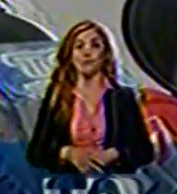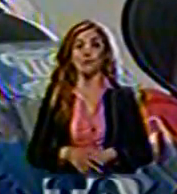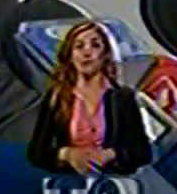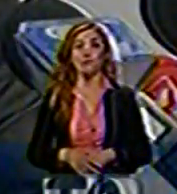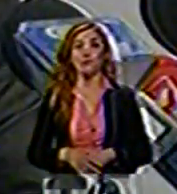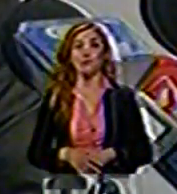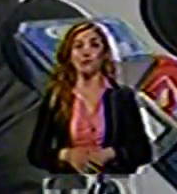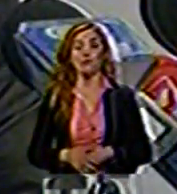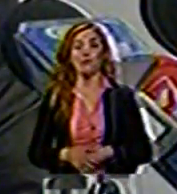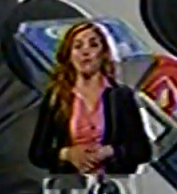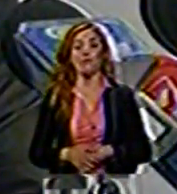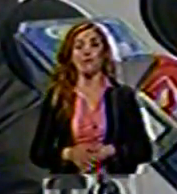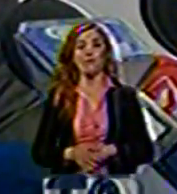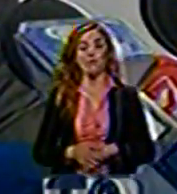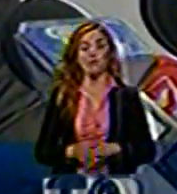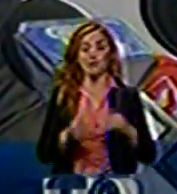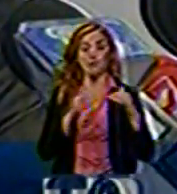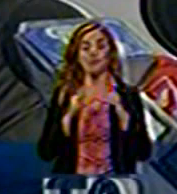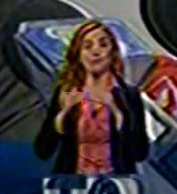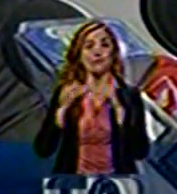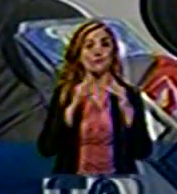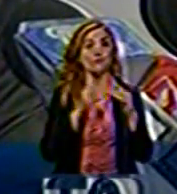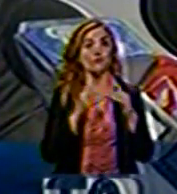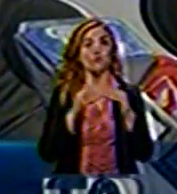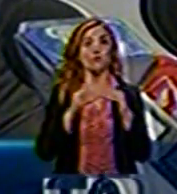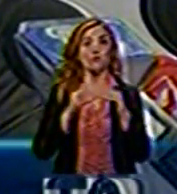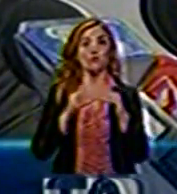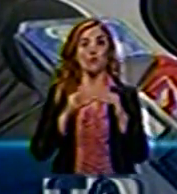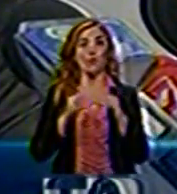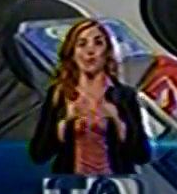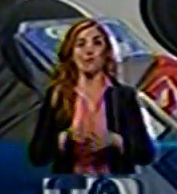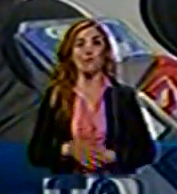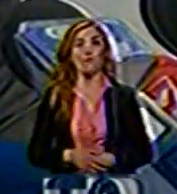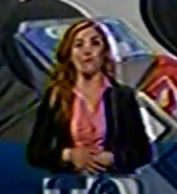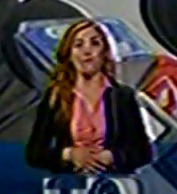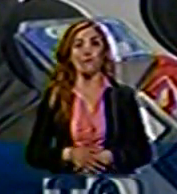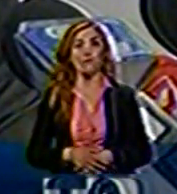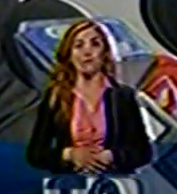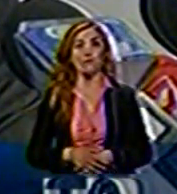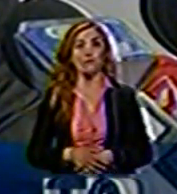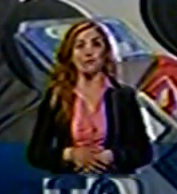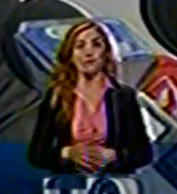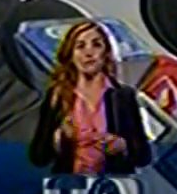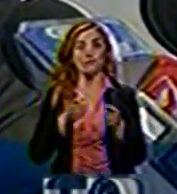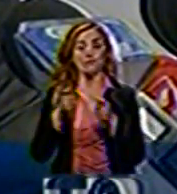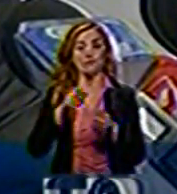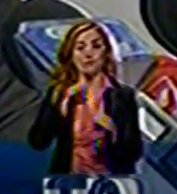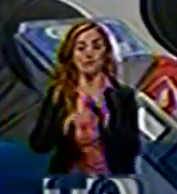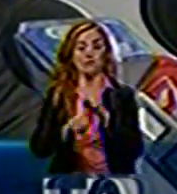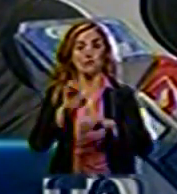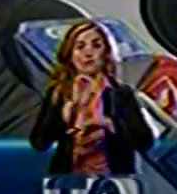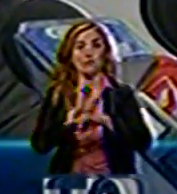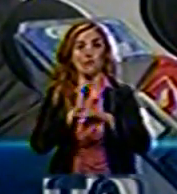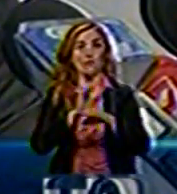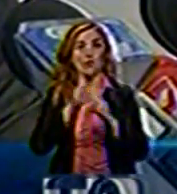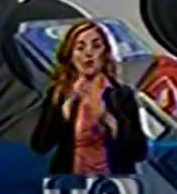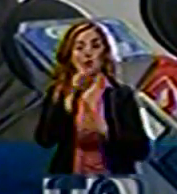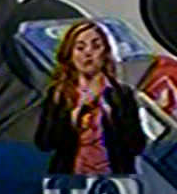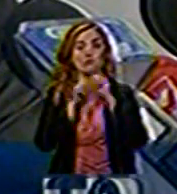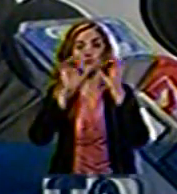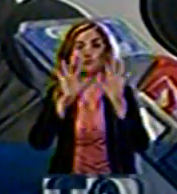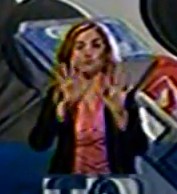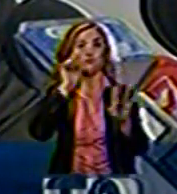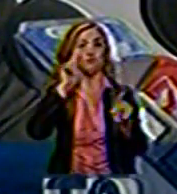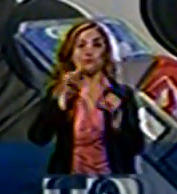afuera. En democracia no hay que funcionar con mayorías que aplastan. Las medidas que aplastan han aplastado al Ecuador en la última década y eso